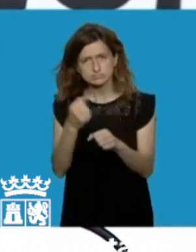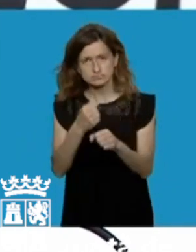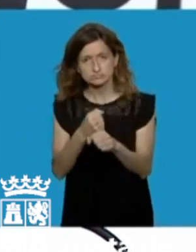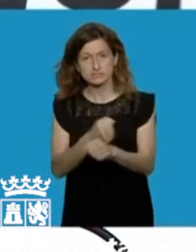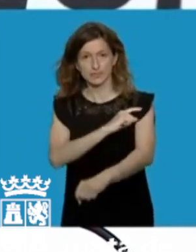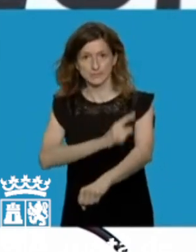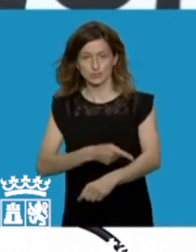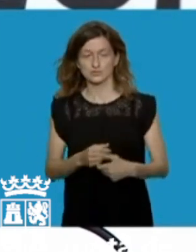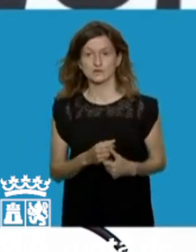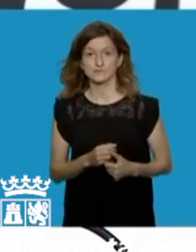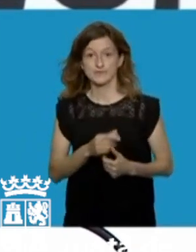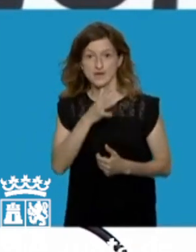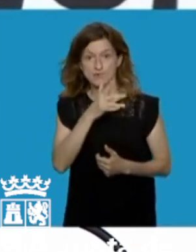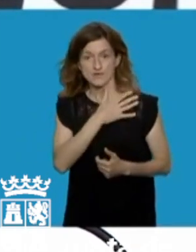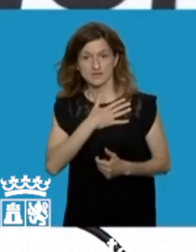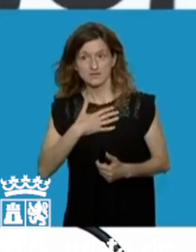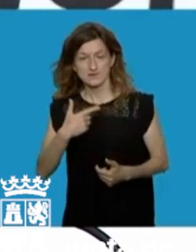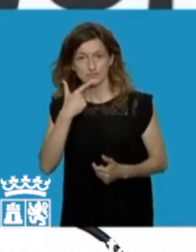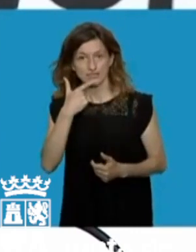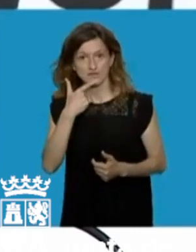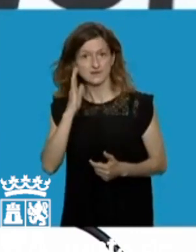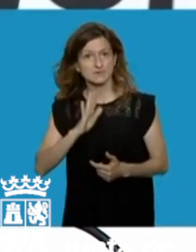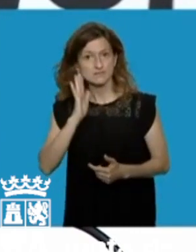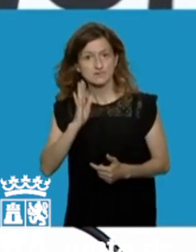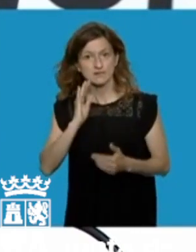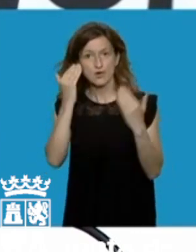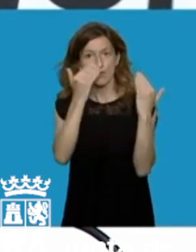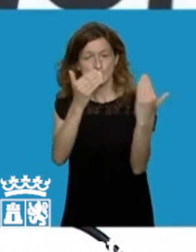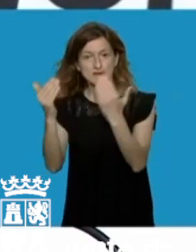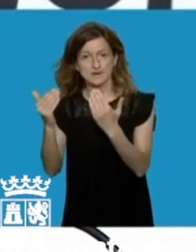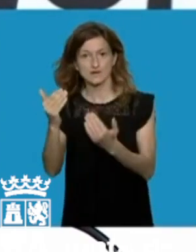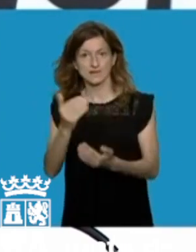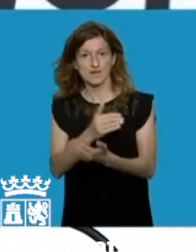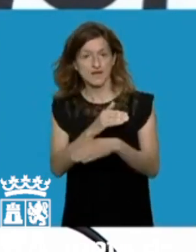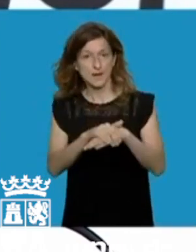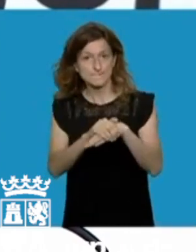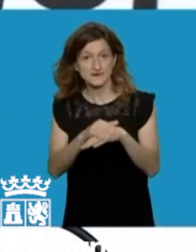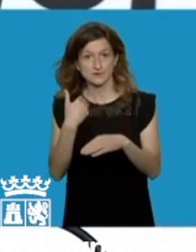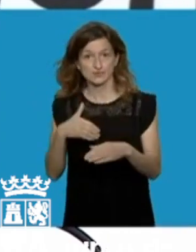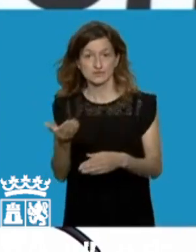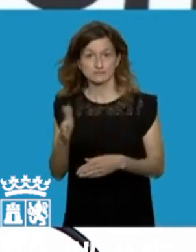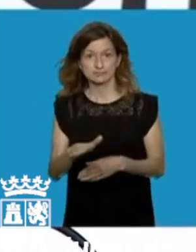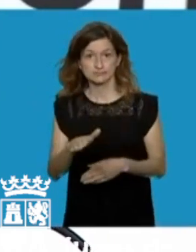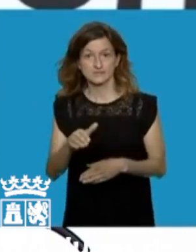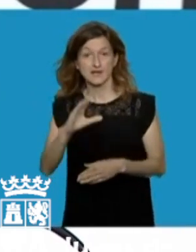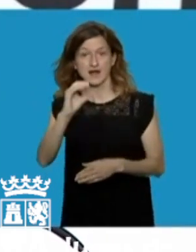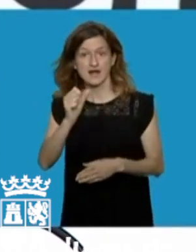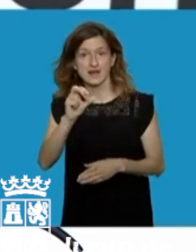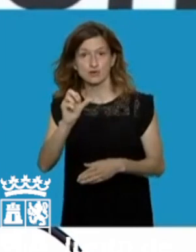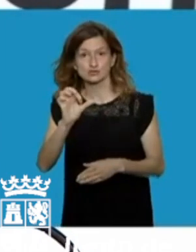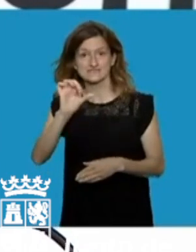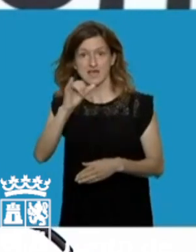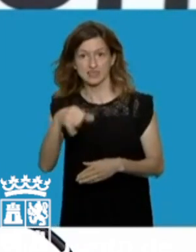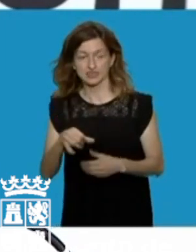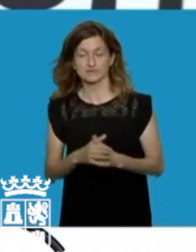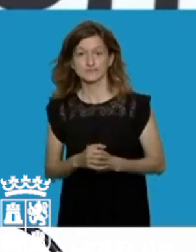en esta ocasión, además, queremos hacer y dar un cariñoso homenaje a nuestro querido amigo ya desaparecido Carlos Sainz Esteban. Con ello queremos